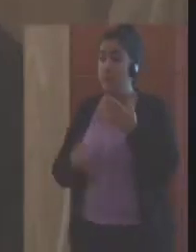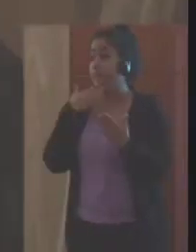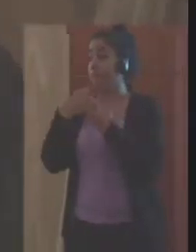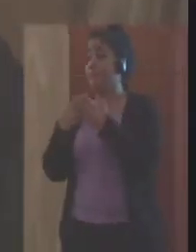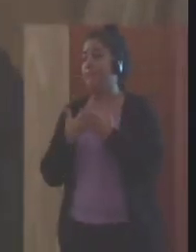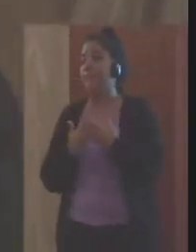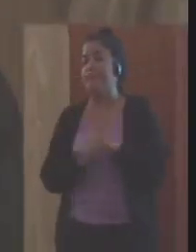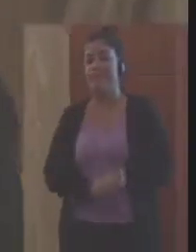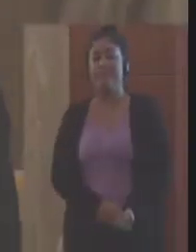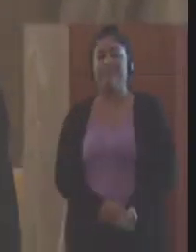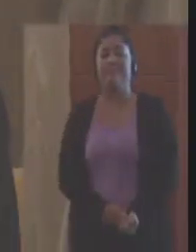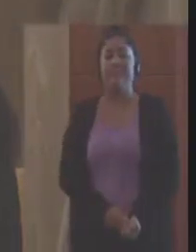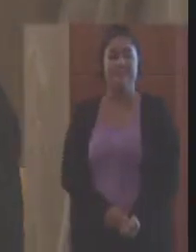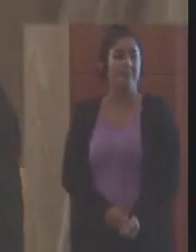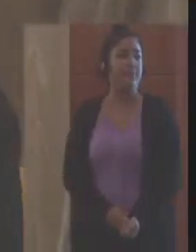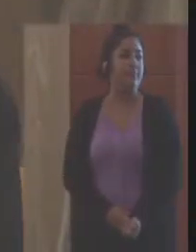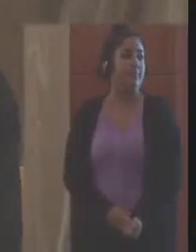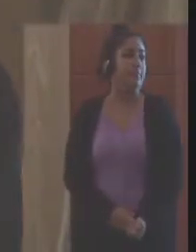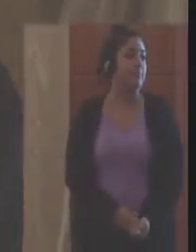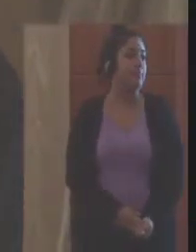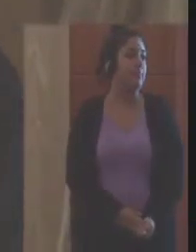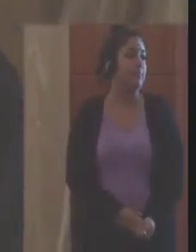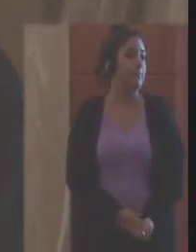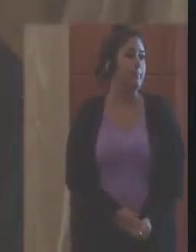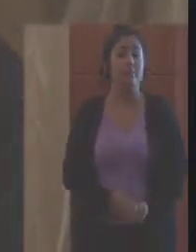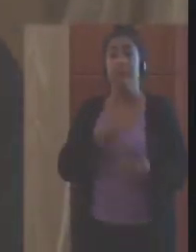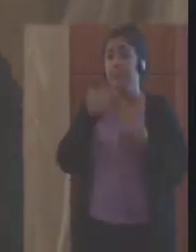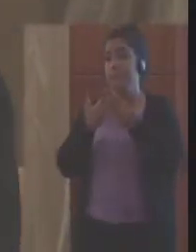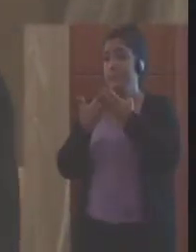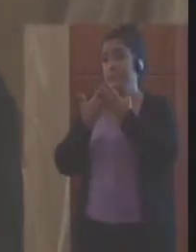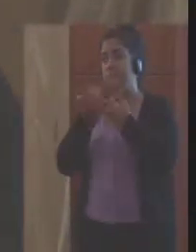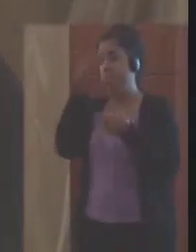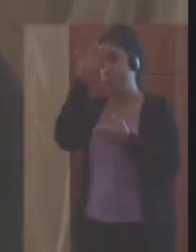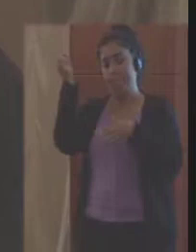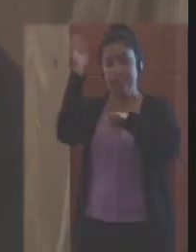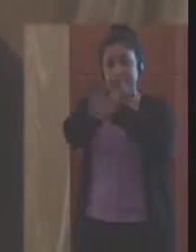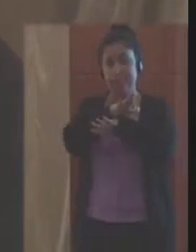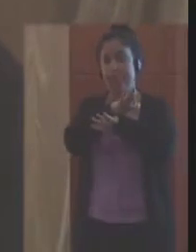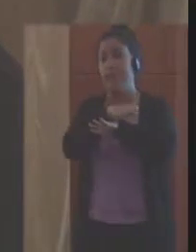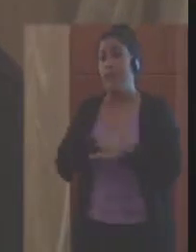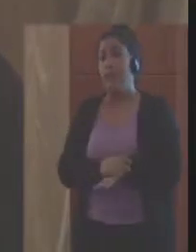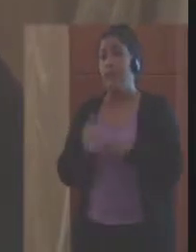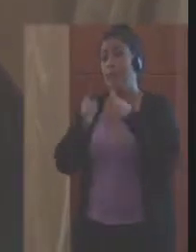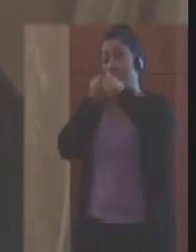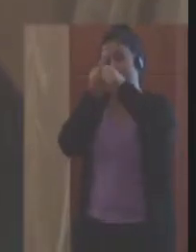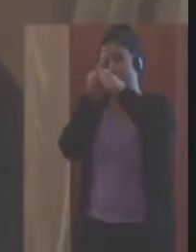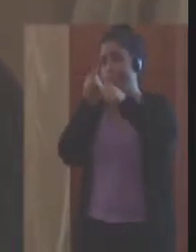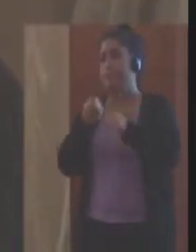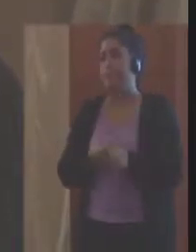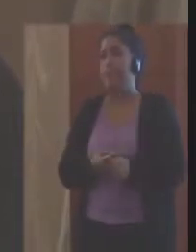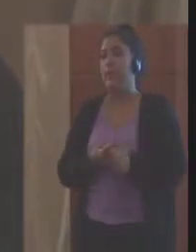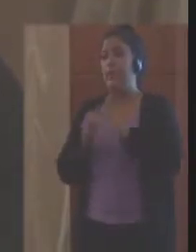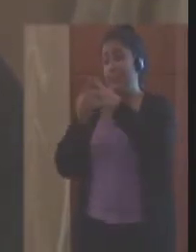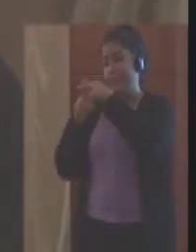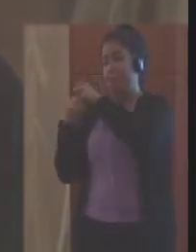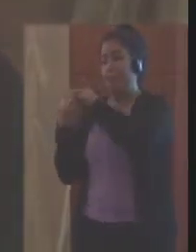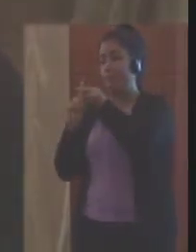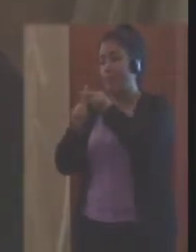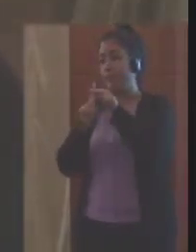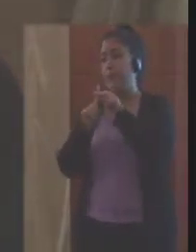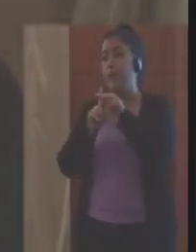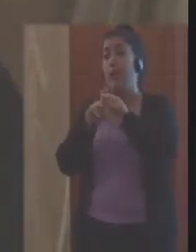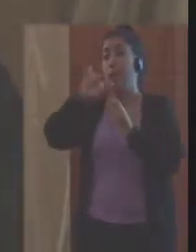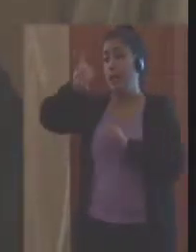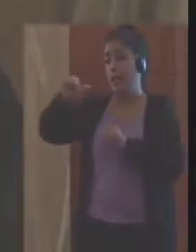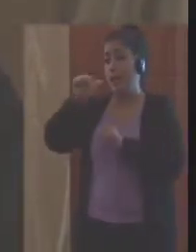Thank you very much. Good afternoon. Gracias, buenas Well, first of all, I'd tardes. like to begin Primero que by nada saying quisiera that empezar Jamaica diciendo